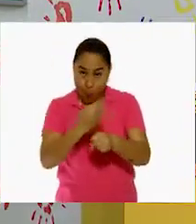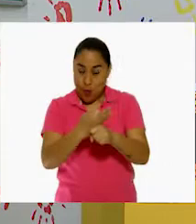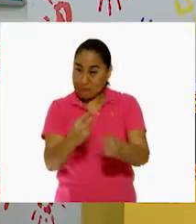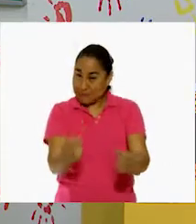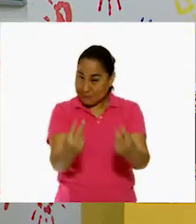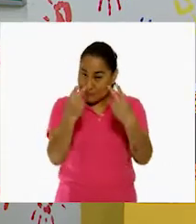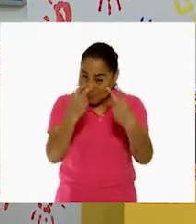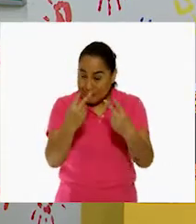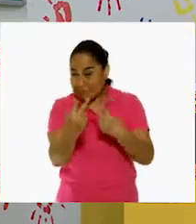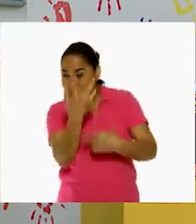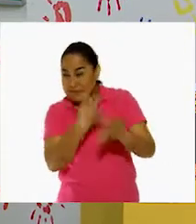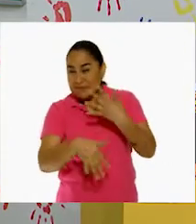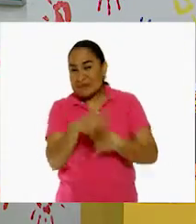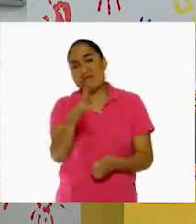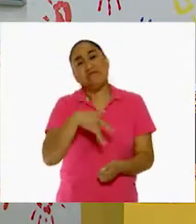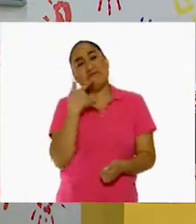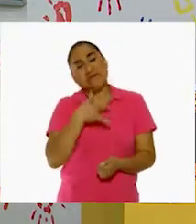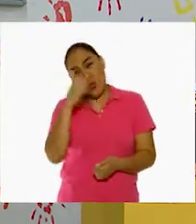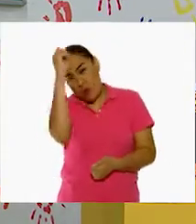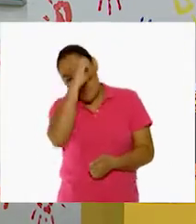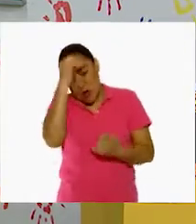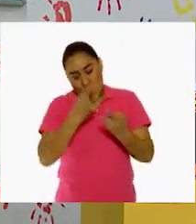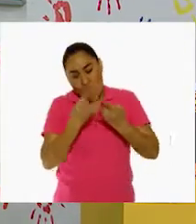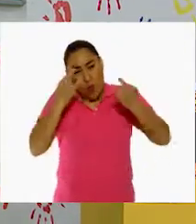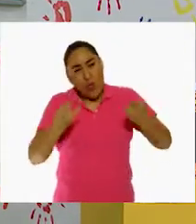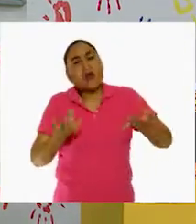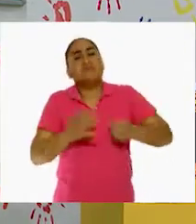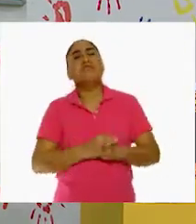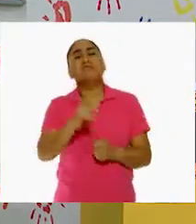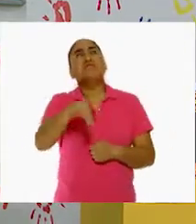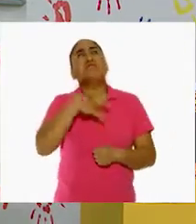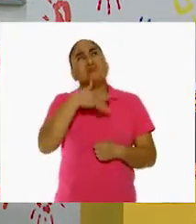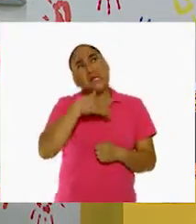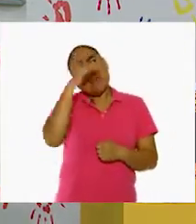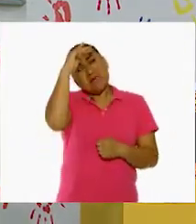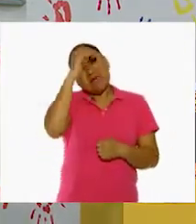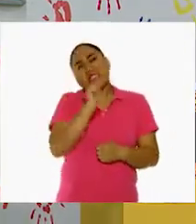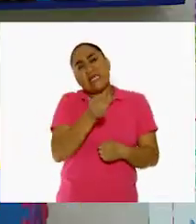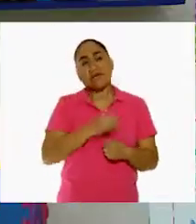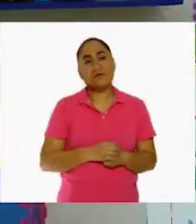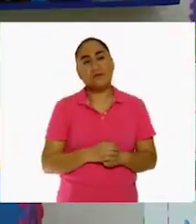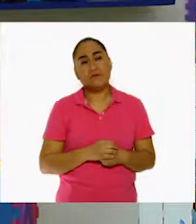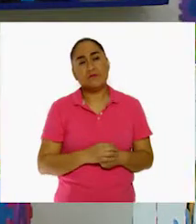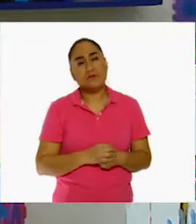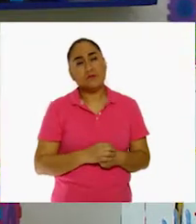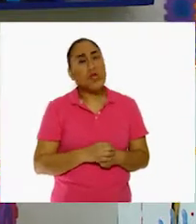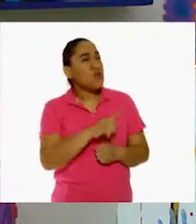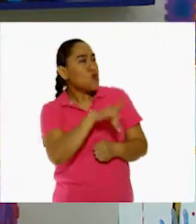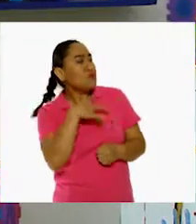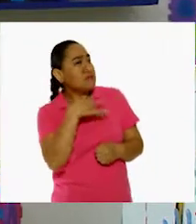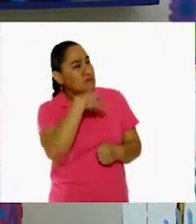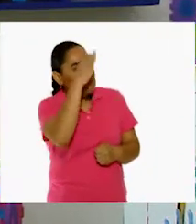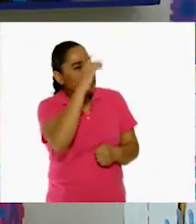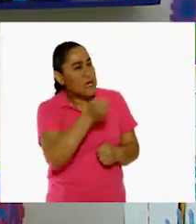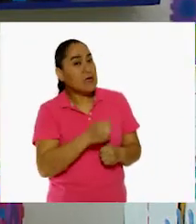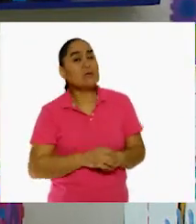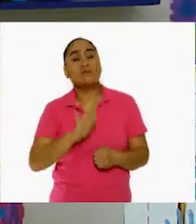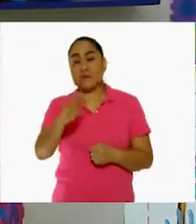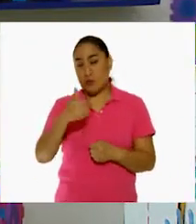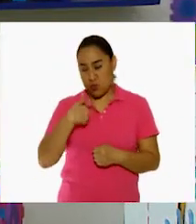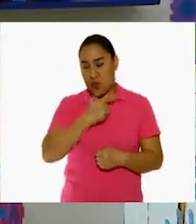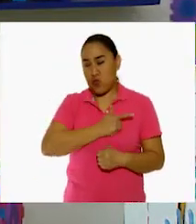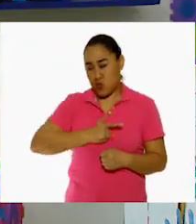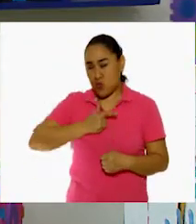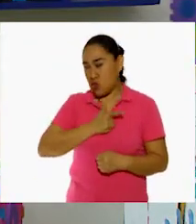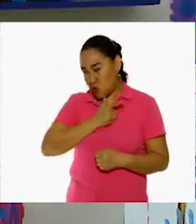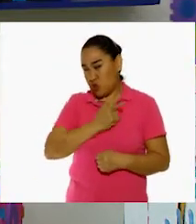escuchan, ¿qué les parece el cuento? ¿Qué les hizo pensar? A ti, Eric, ¿qué te hizo pensar? Pues, como ya te dije, a mí me gustó mucho porque aunque